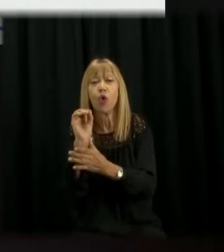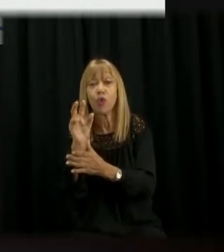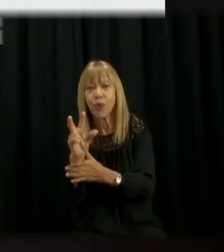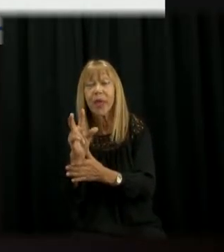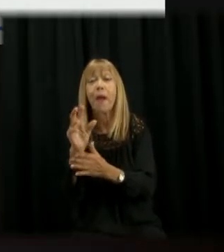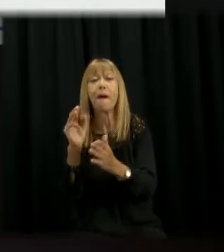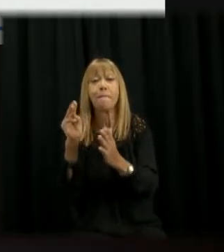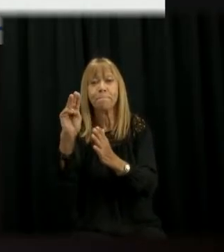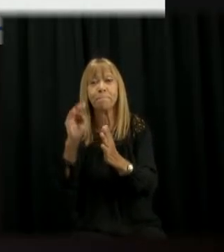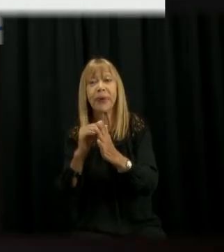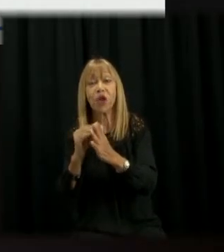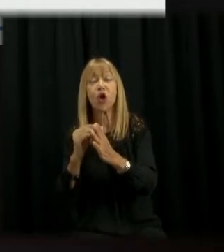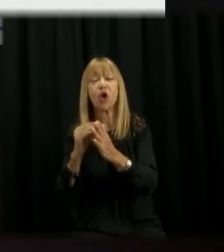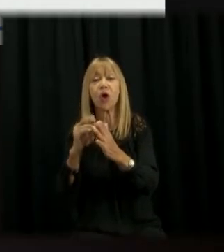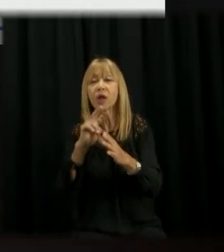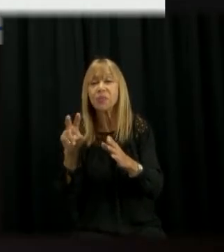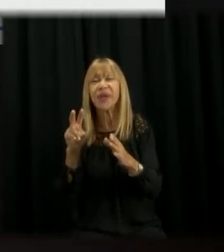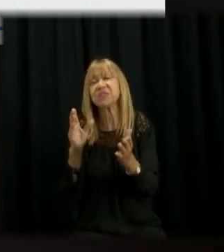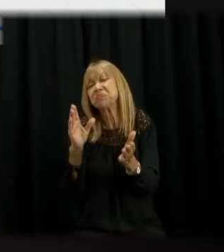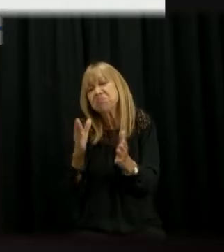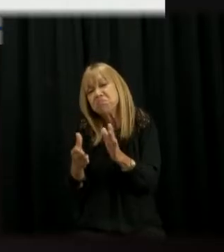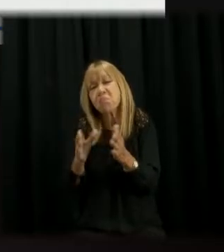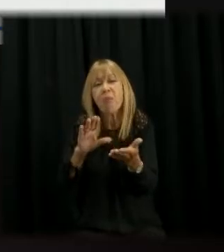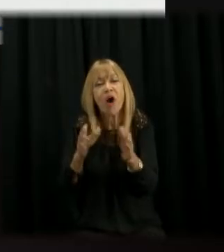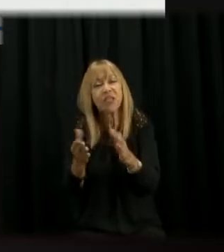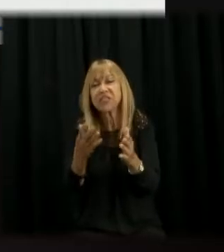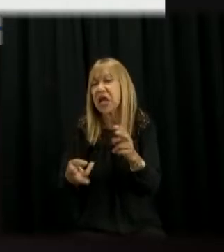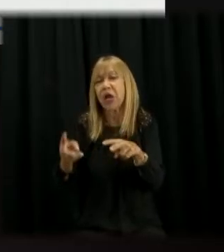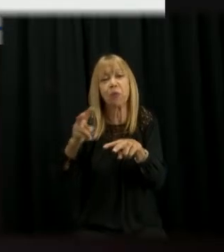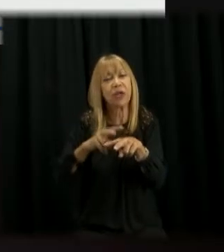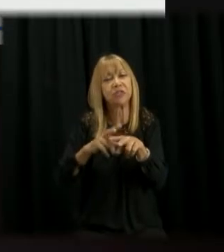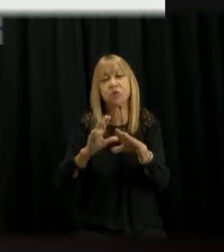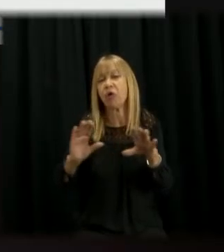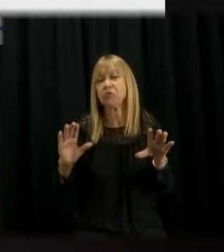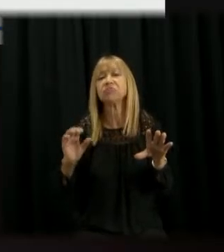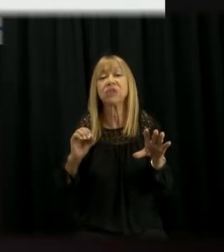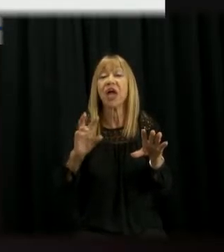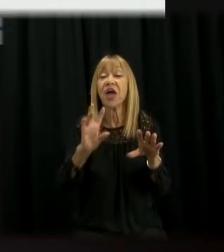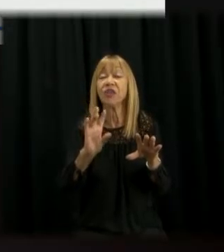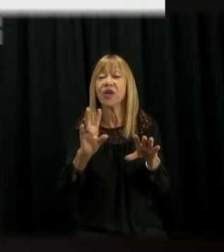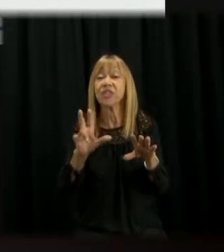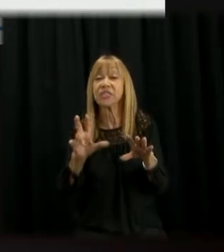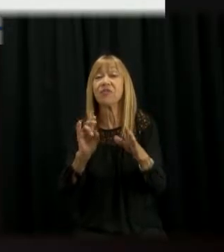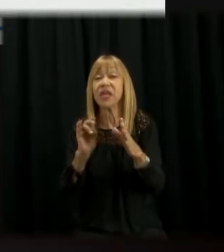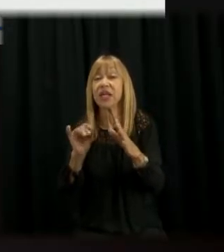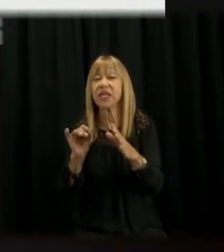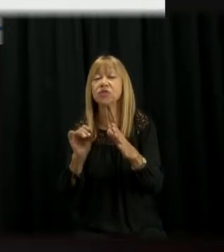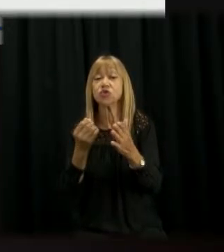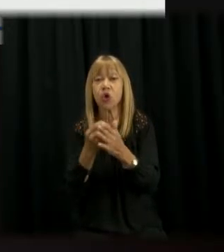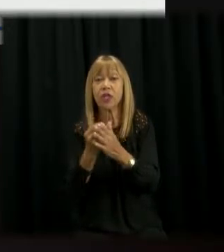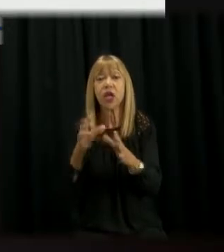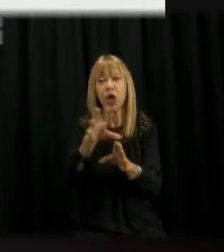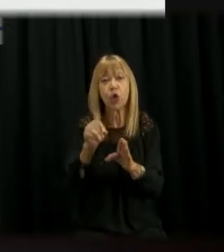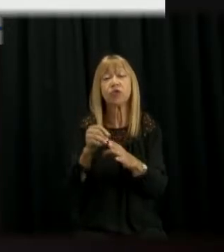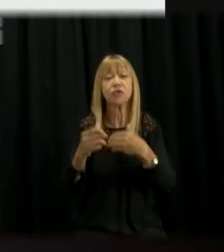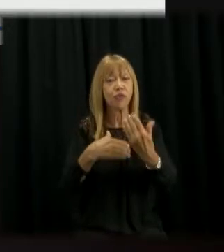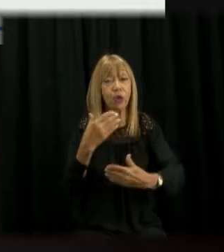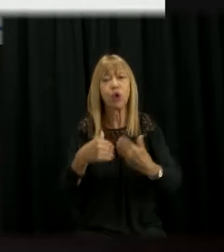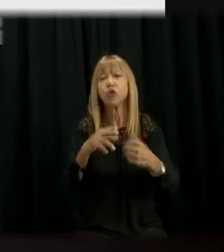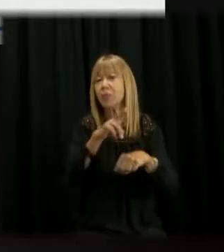de 0.03 billones. Se le da un aumento modesto, 37 millones,